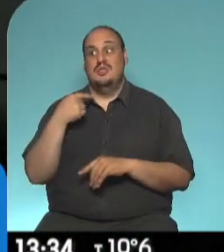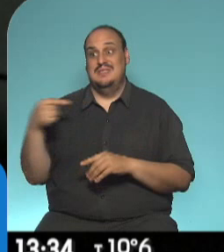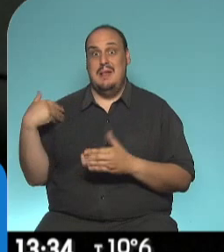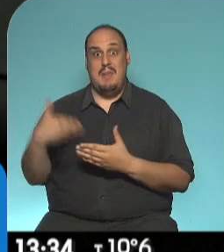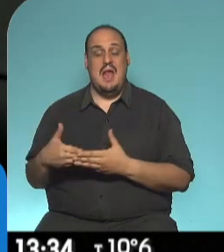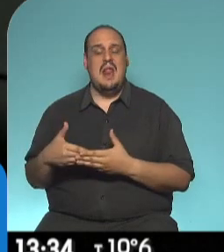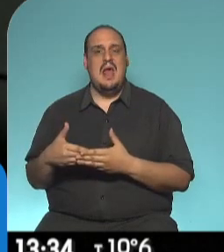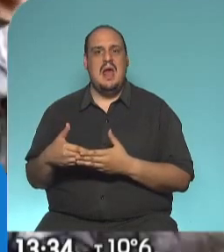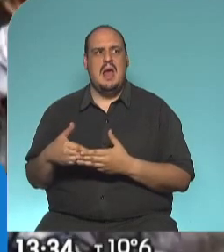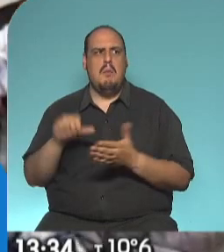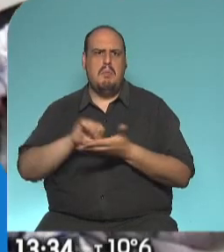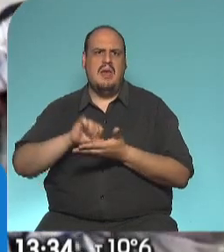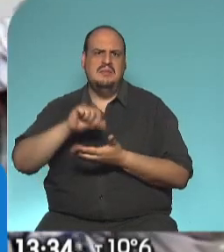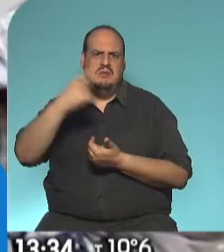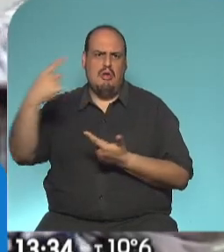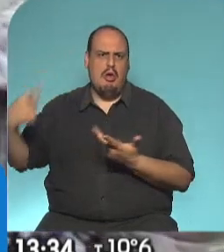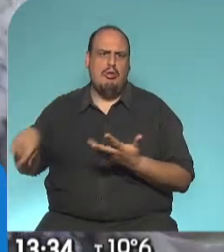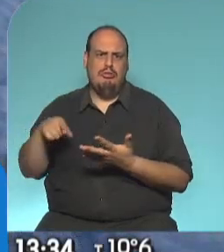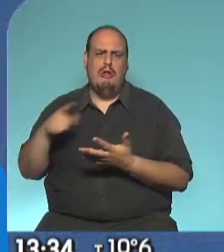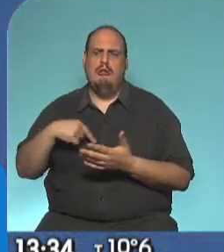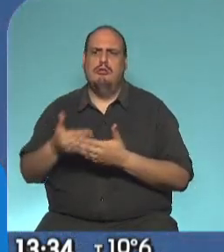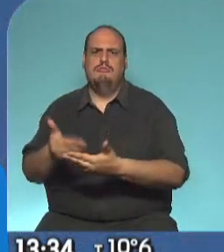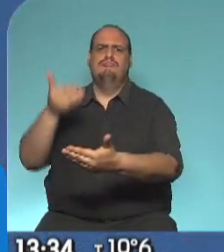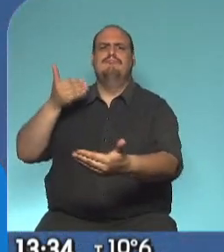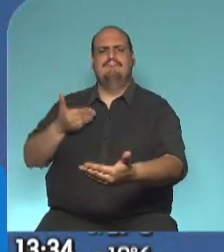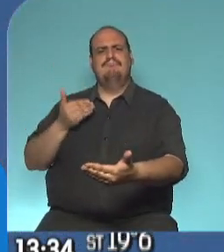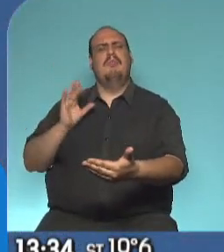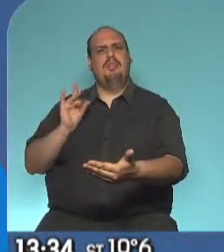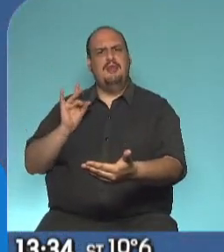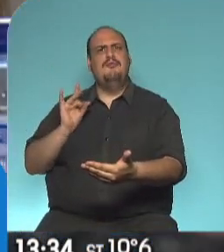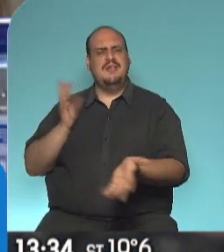en nuestros países, es muy difícil tomar distancia de la cuestión,